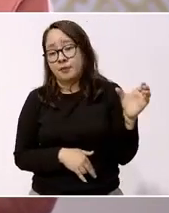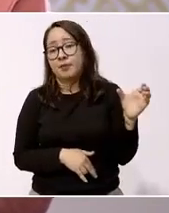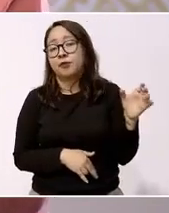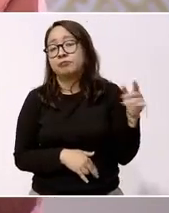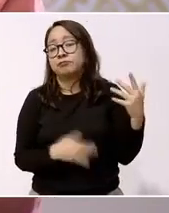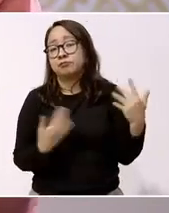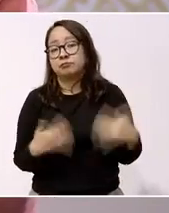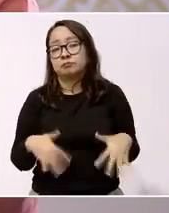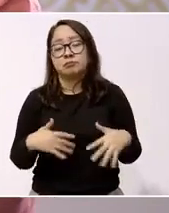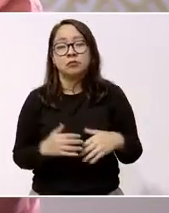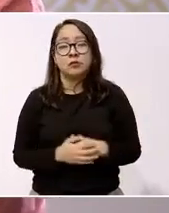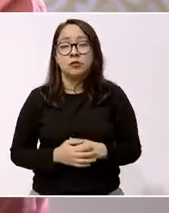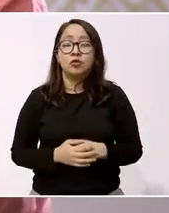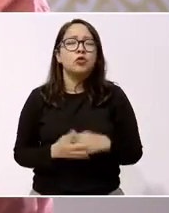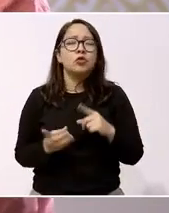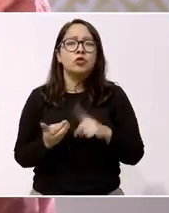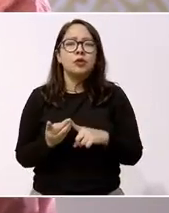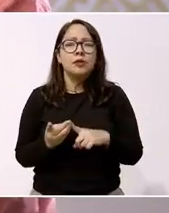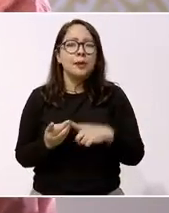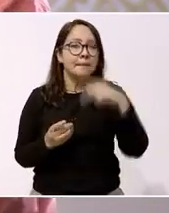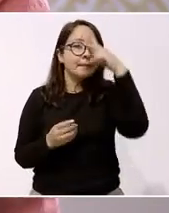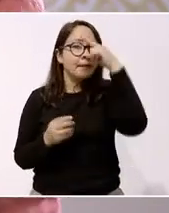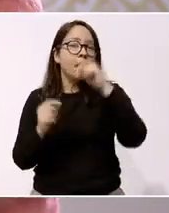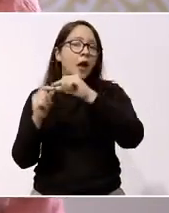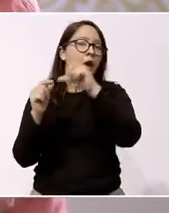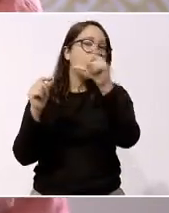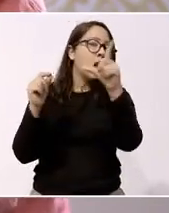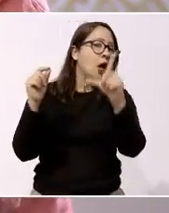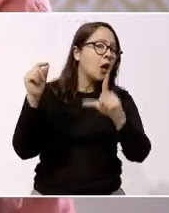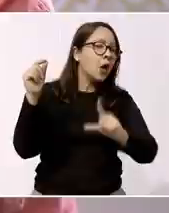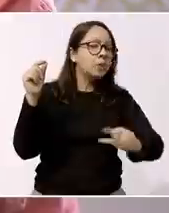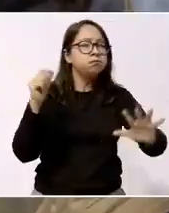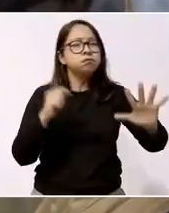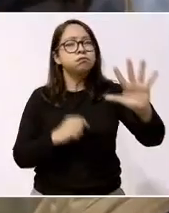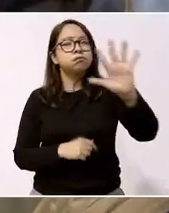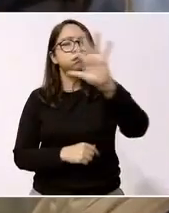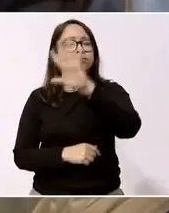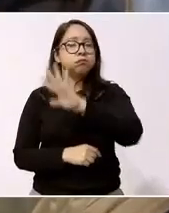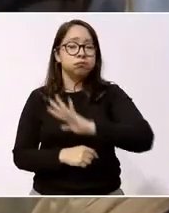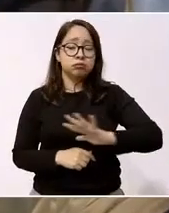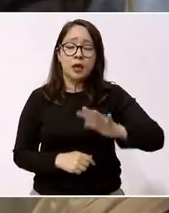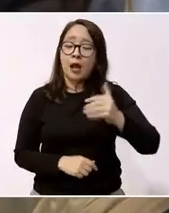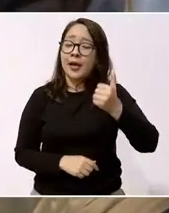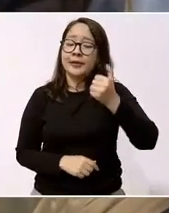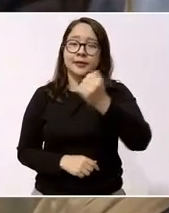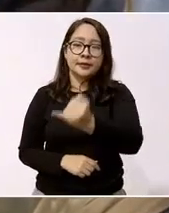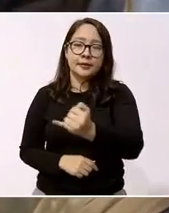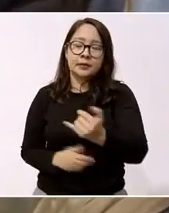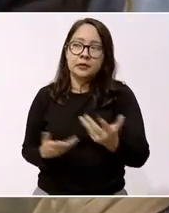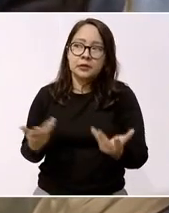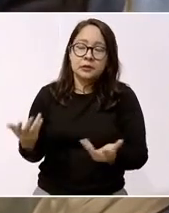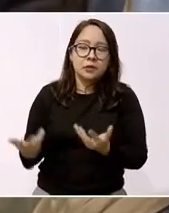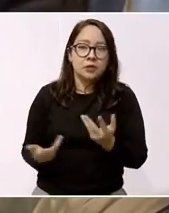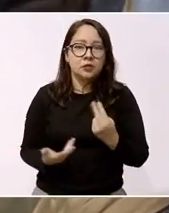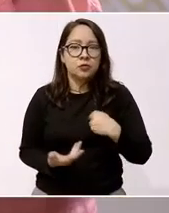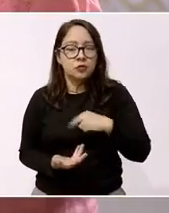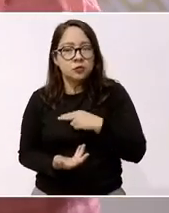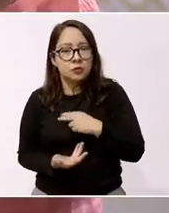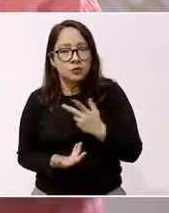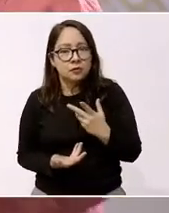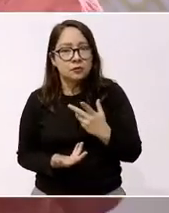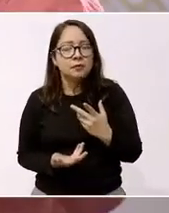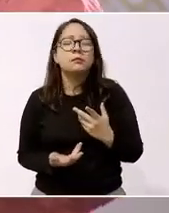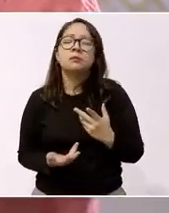En todo México es así. Entonces, lo que tenemos que hacer es